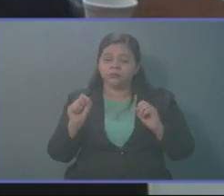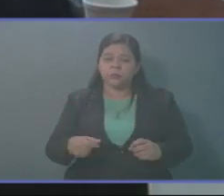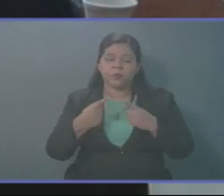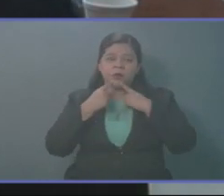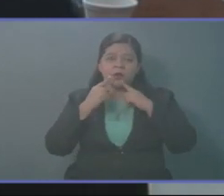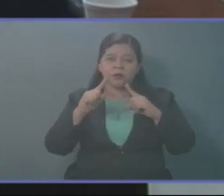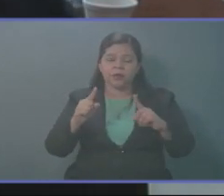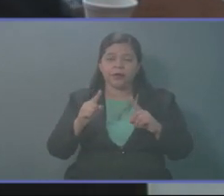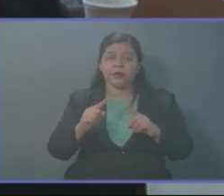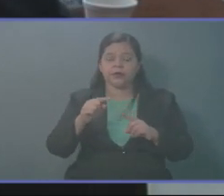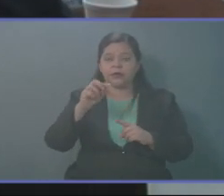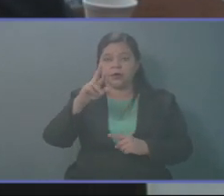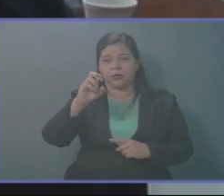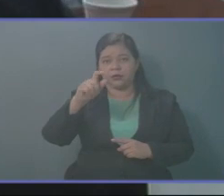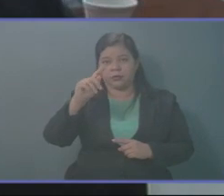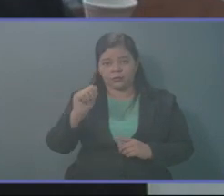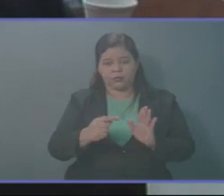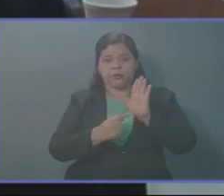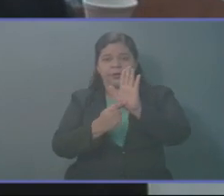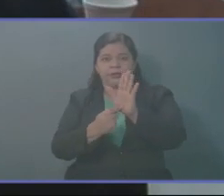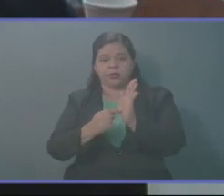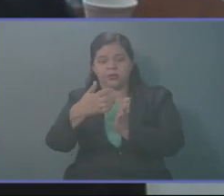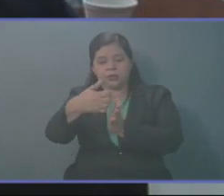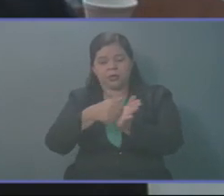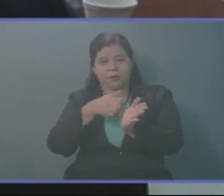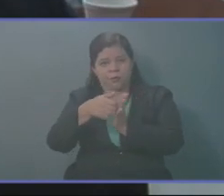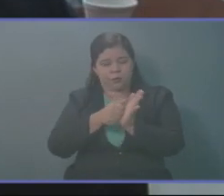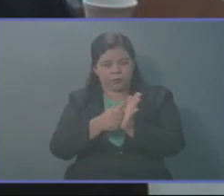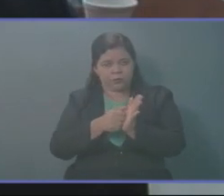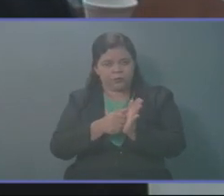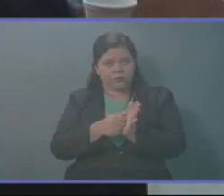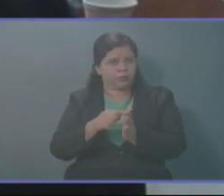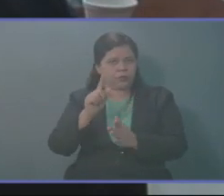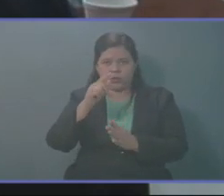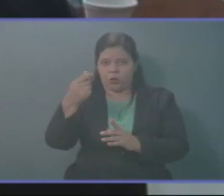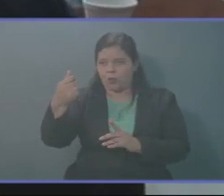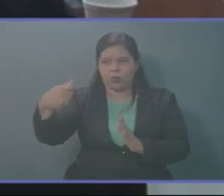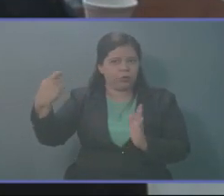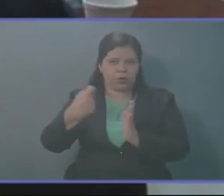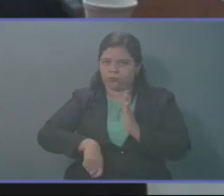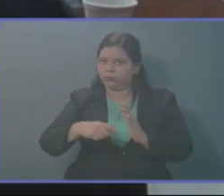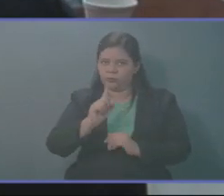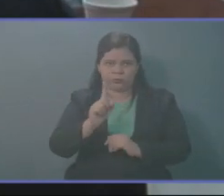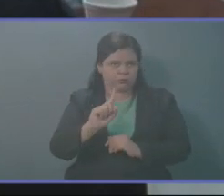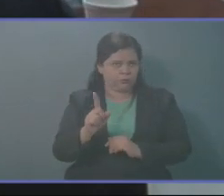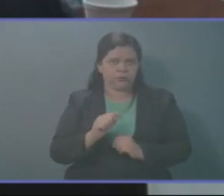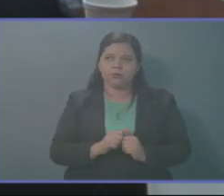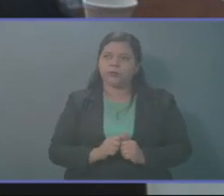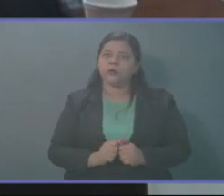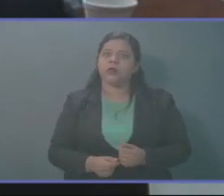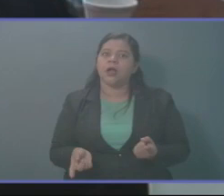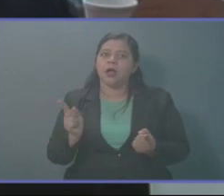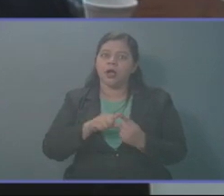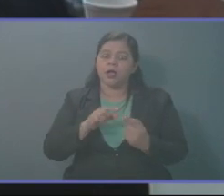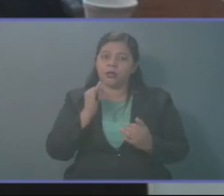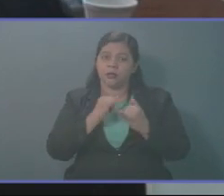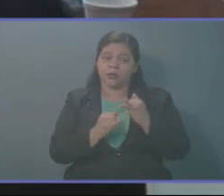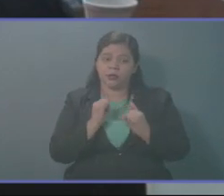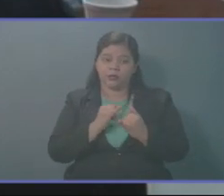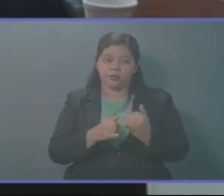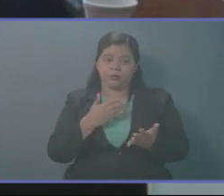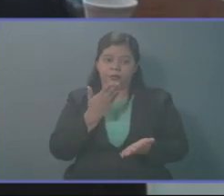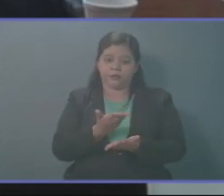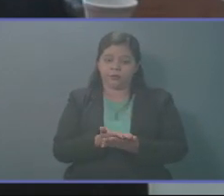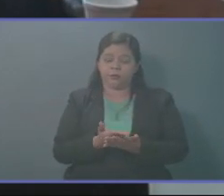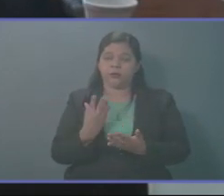renta, sin multas, además, porque no establece multas. Si al final la propuesta